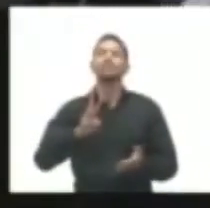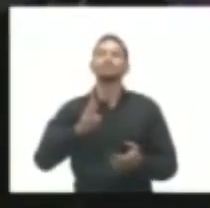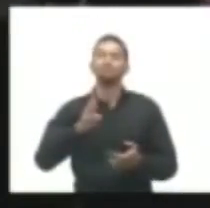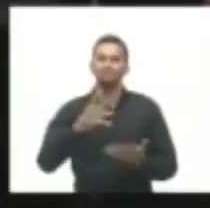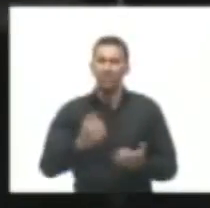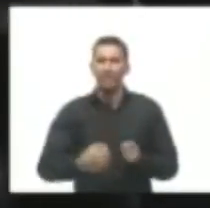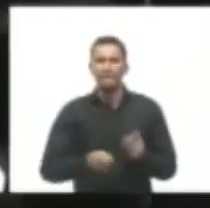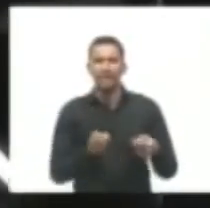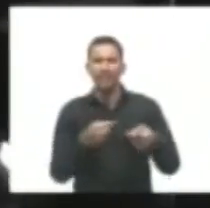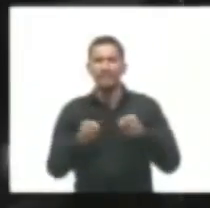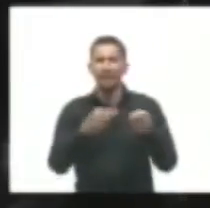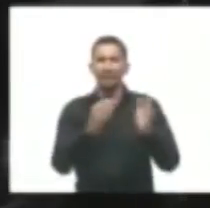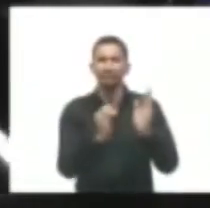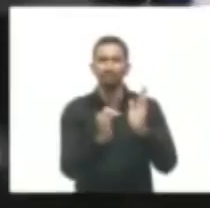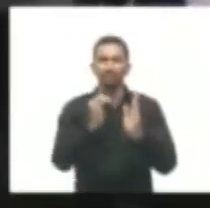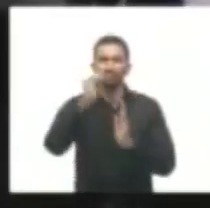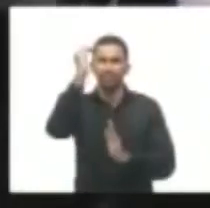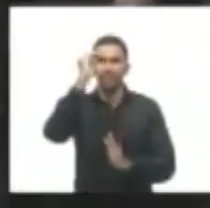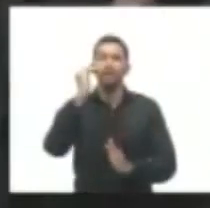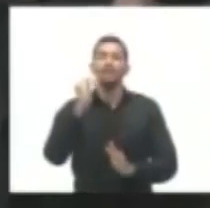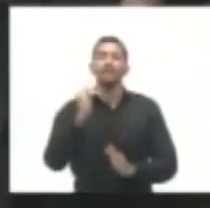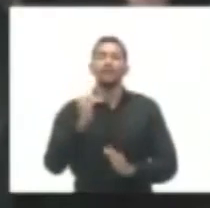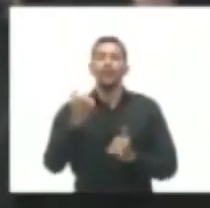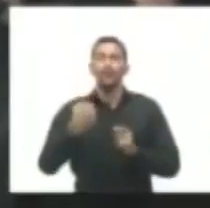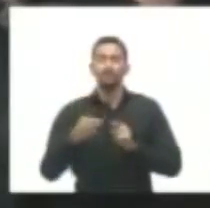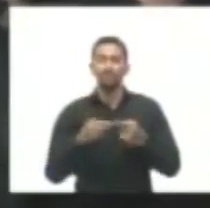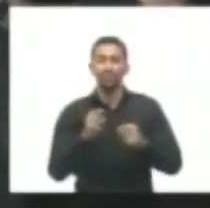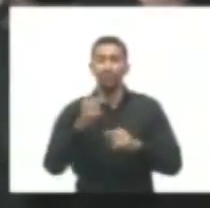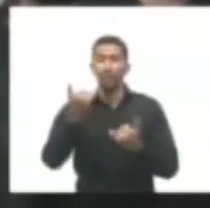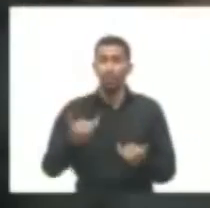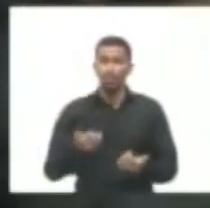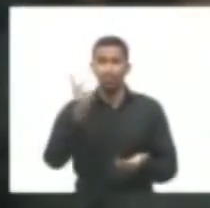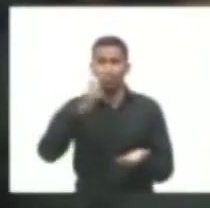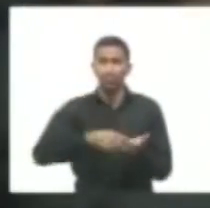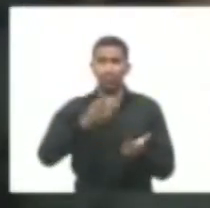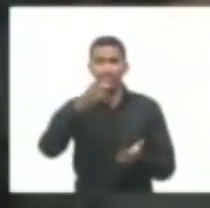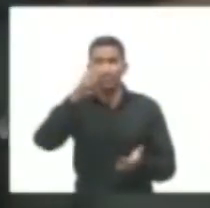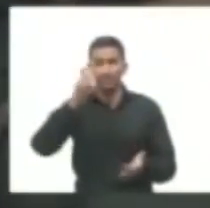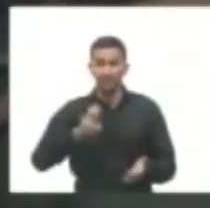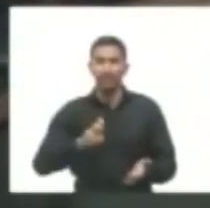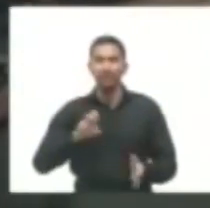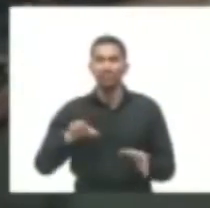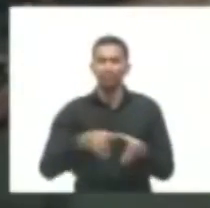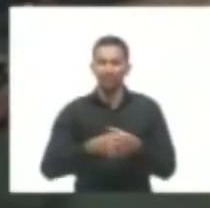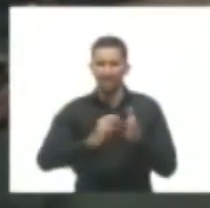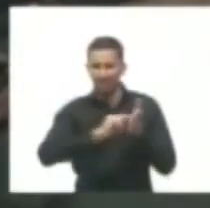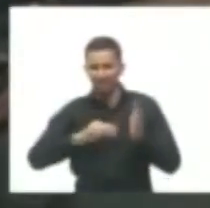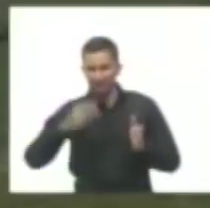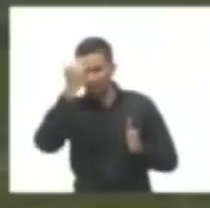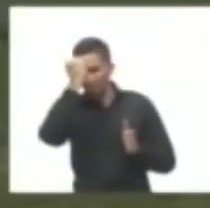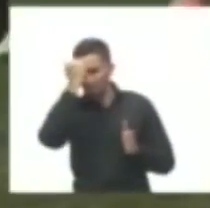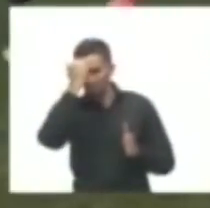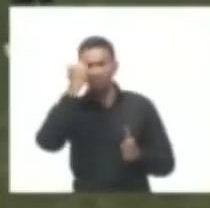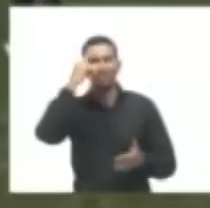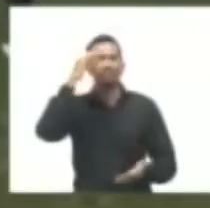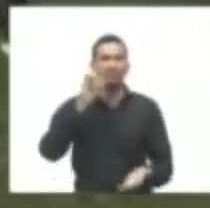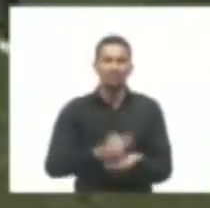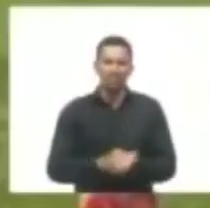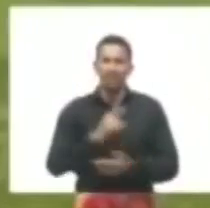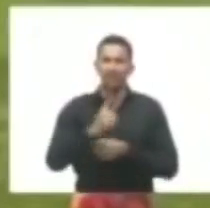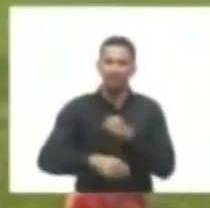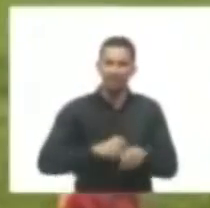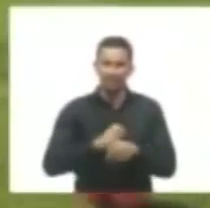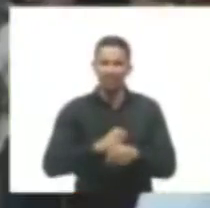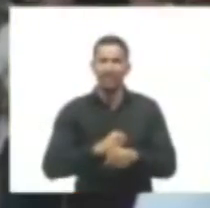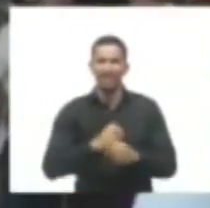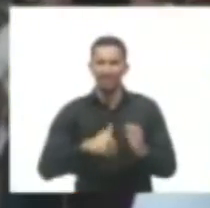profesional colombiano. Y en la temporada del 2017, su cuerpo directivo, técnico y patrocinadores creen que este es el año de cambiar de categoría y